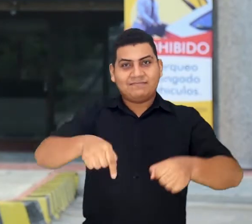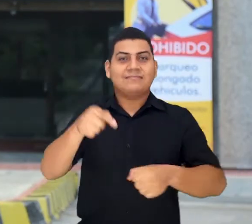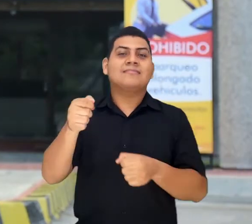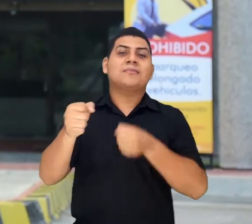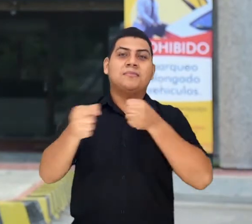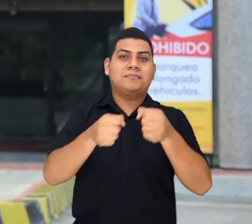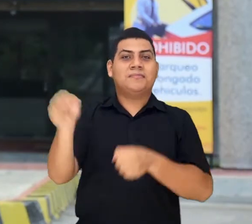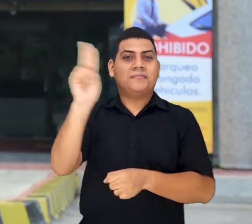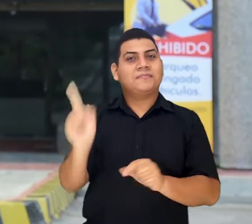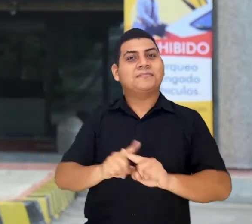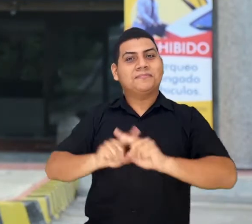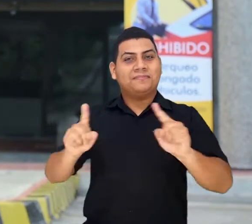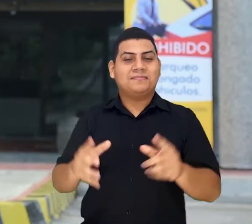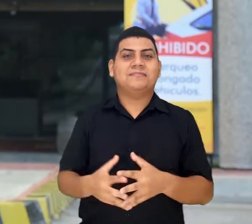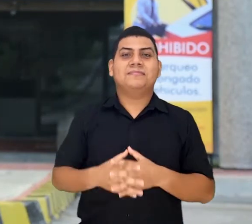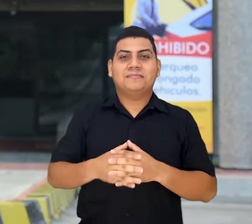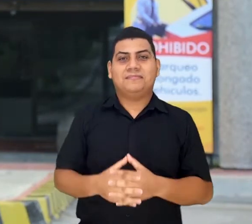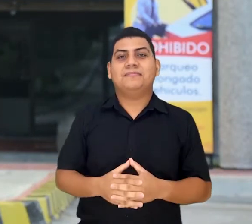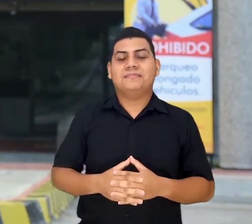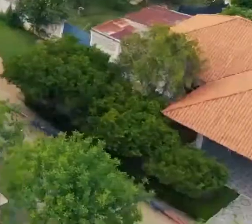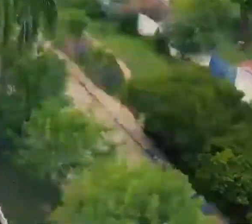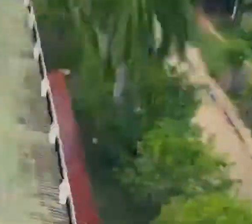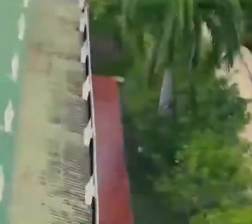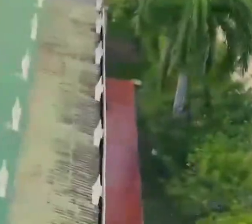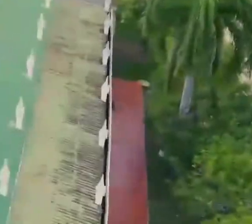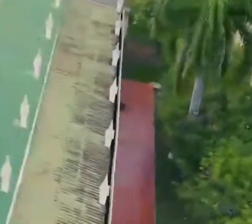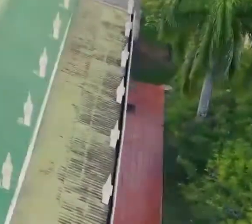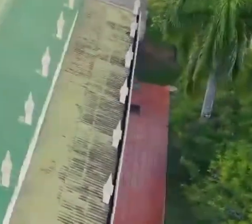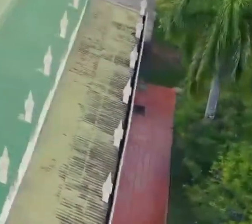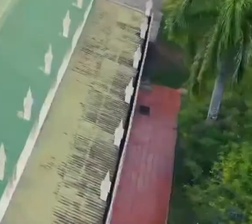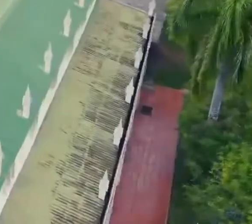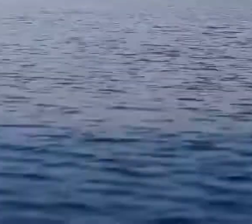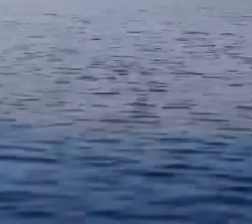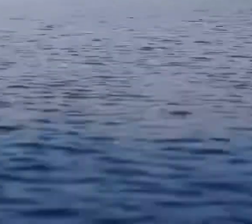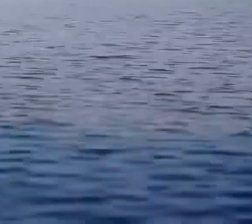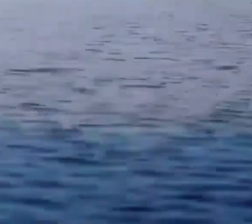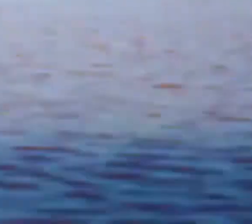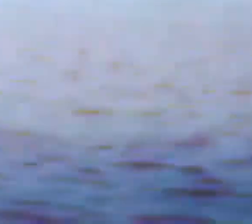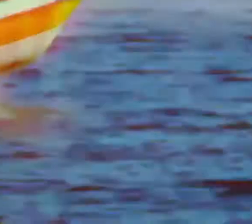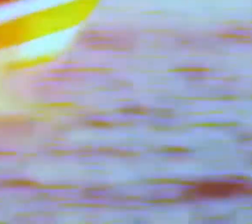semana nuevamente aquí, en Sucre Diferente.